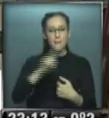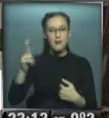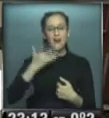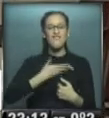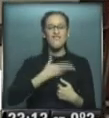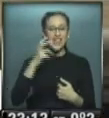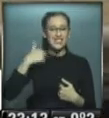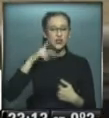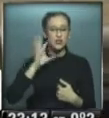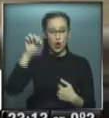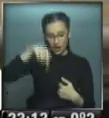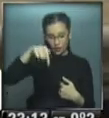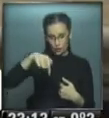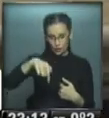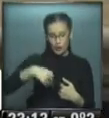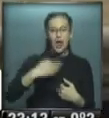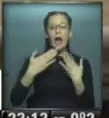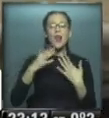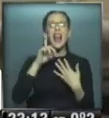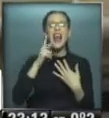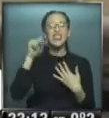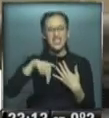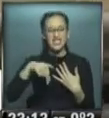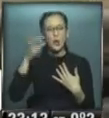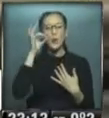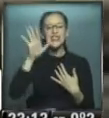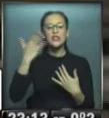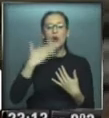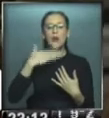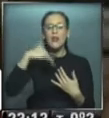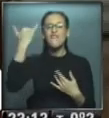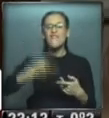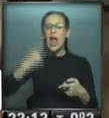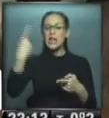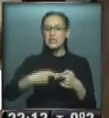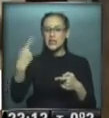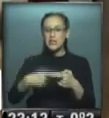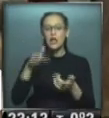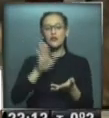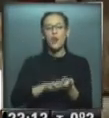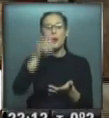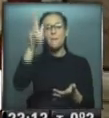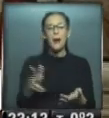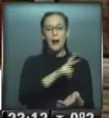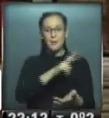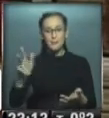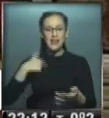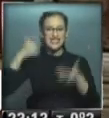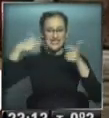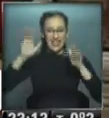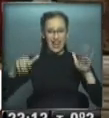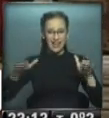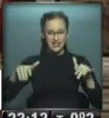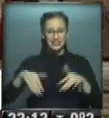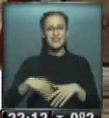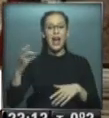El 27 de abril de 2014 es la fiesta de la Divina Misericordia establecida por el Papa Wojtyla tras hacer santa